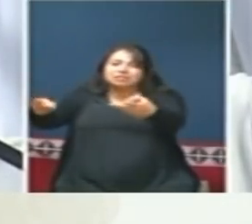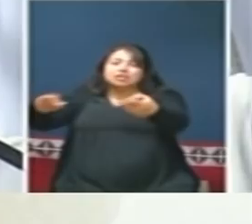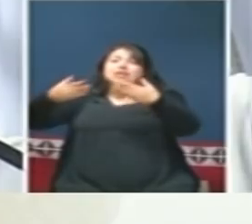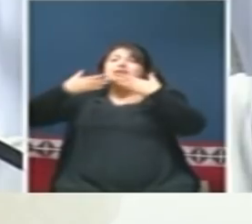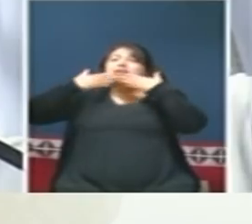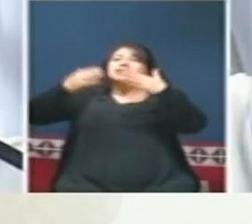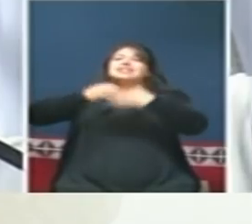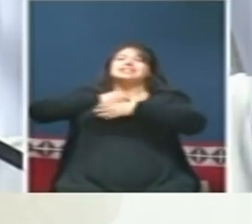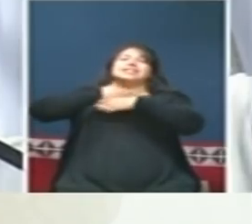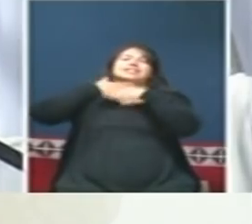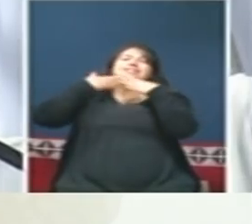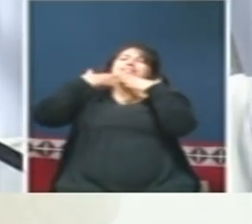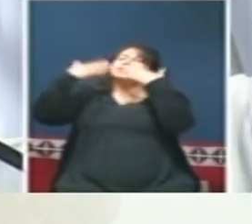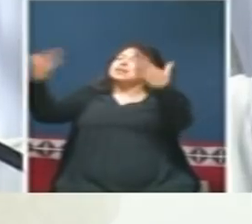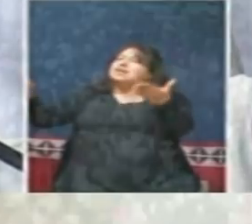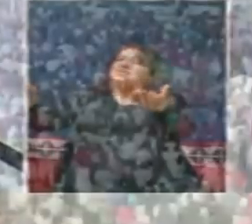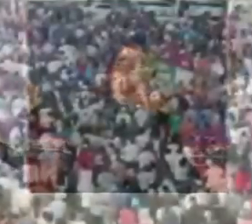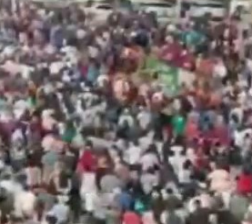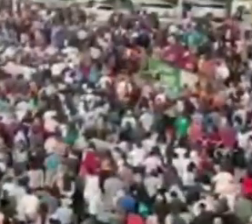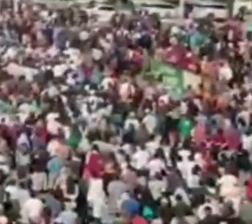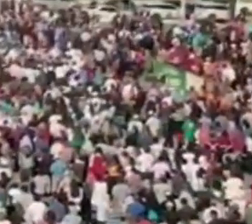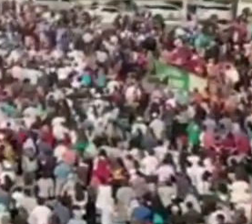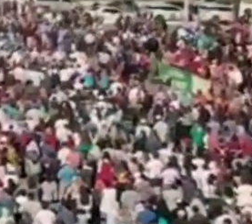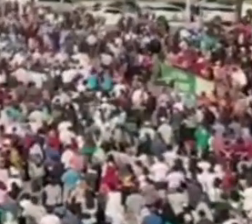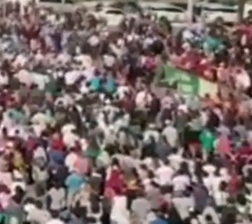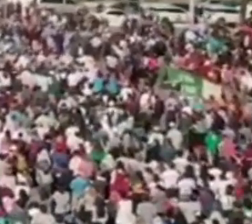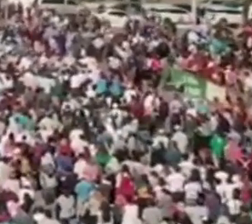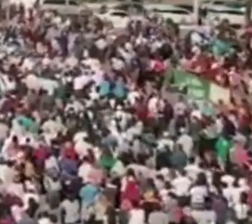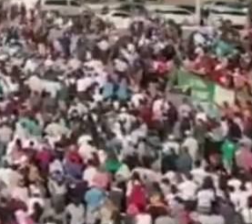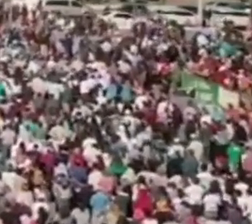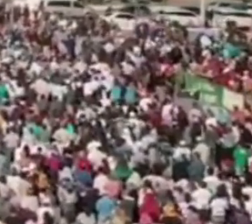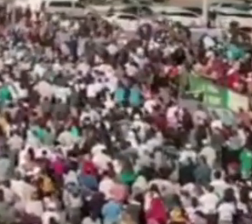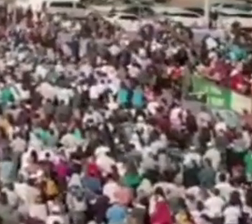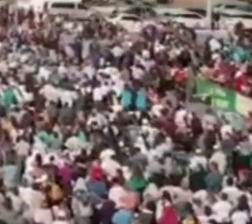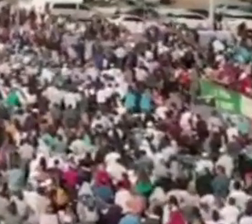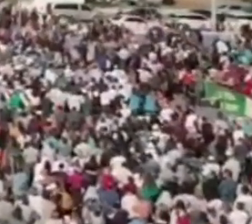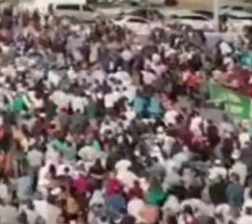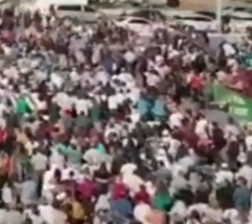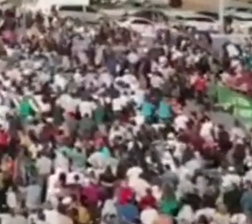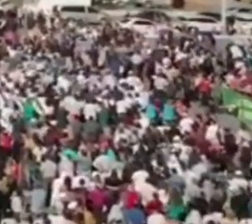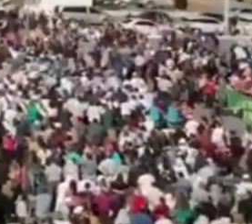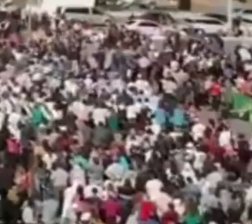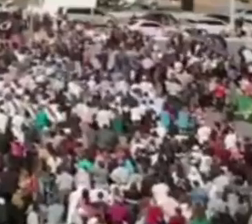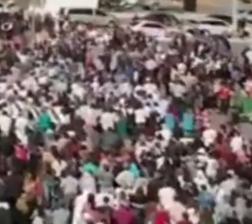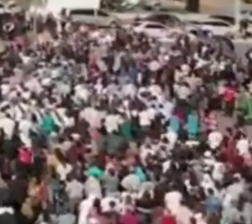grande y decirles que igual los tuvimos muy, muy presentes.